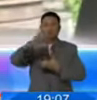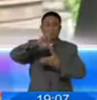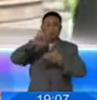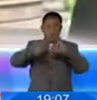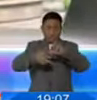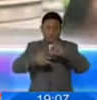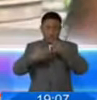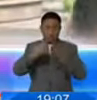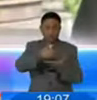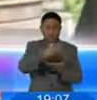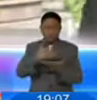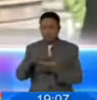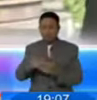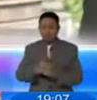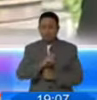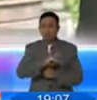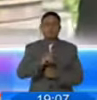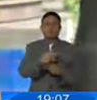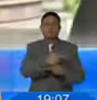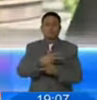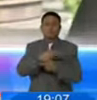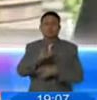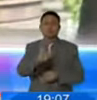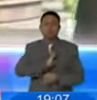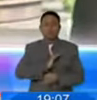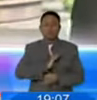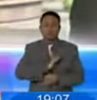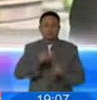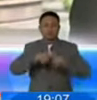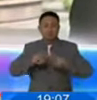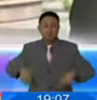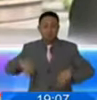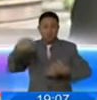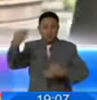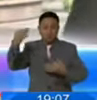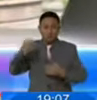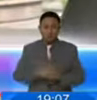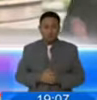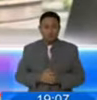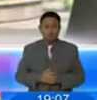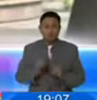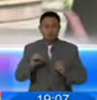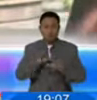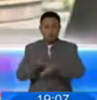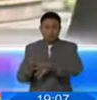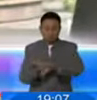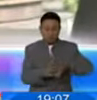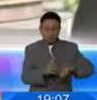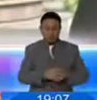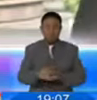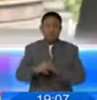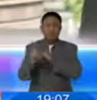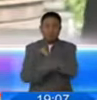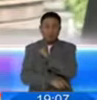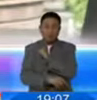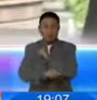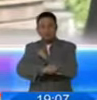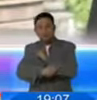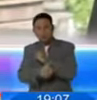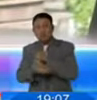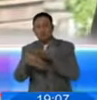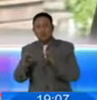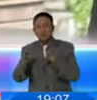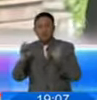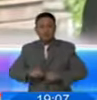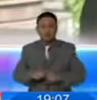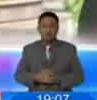debe conformarse en una comisión técnica, no política, y que debe reemplazarse las multas por otro tipo de mecanismos